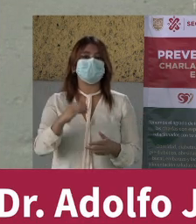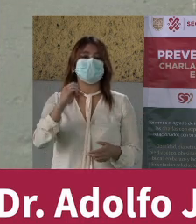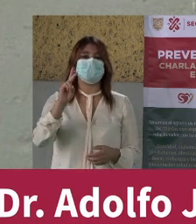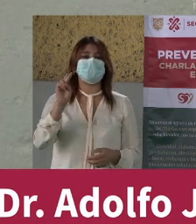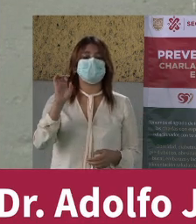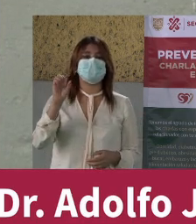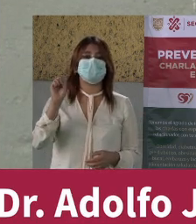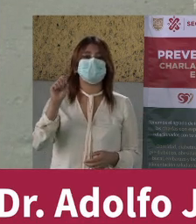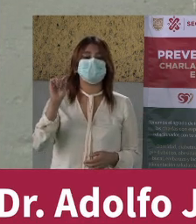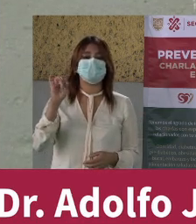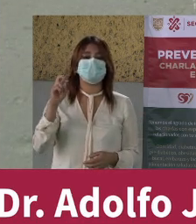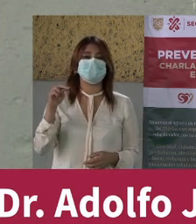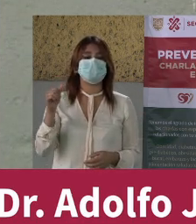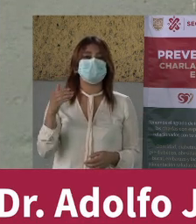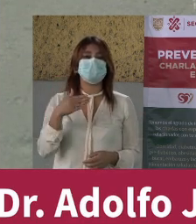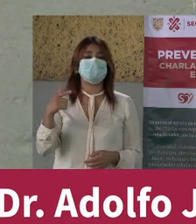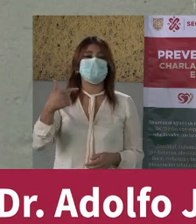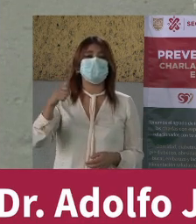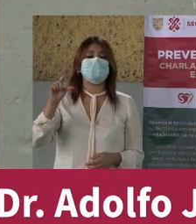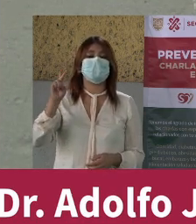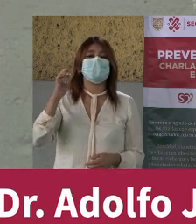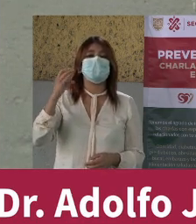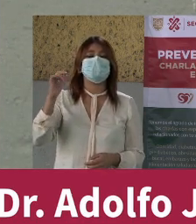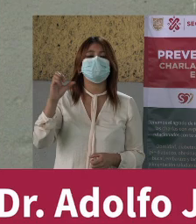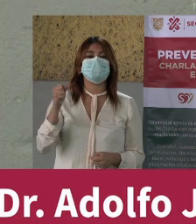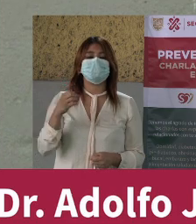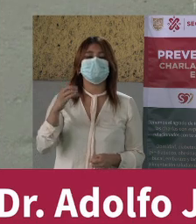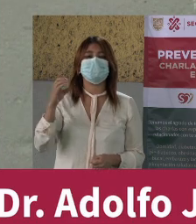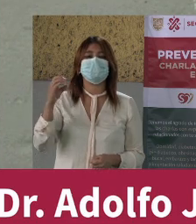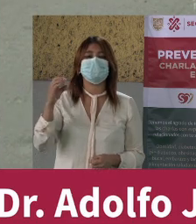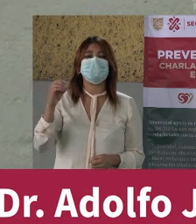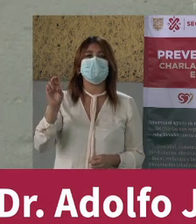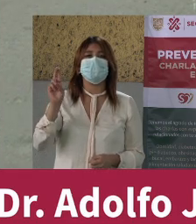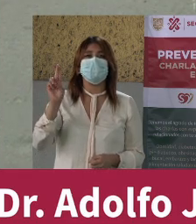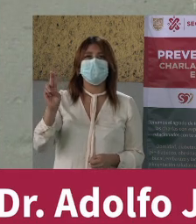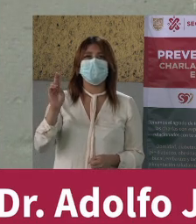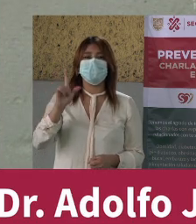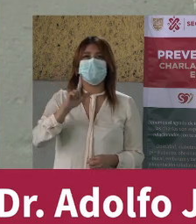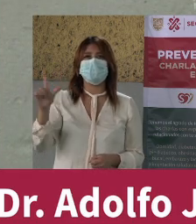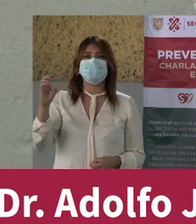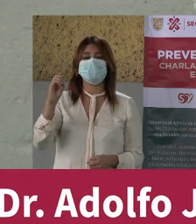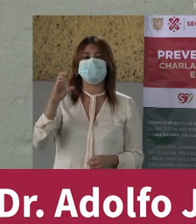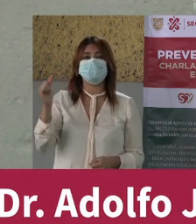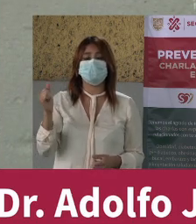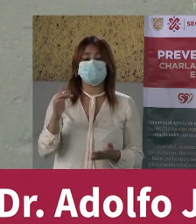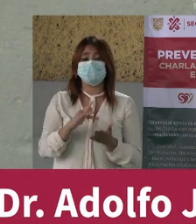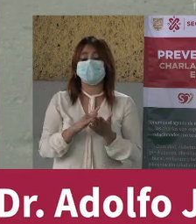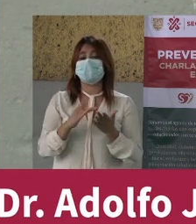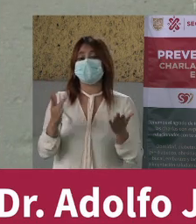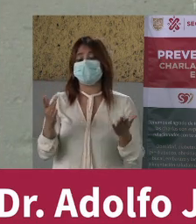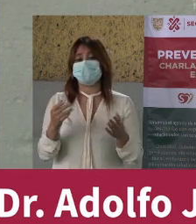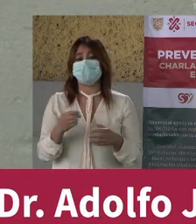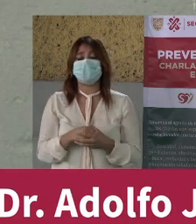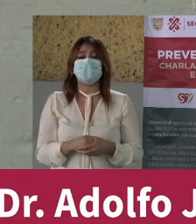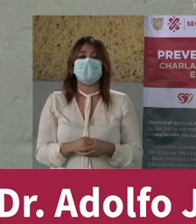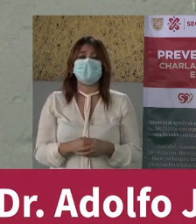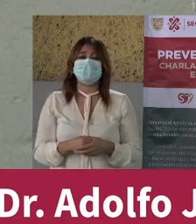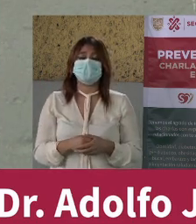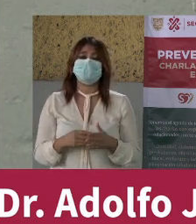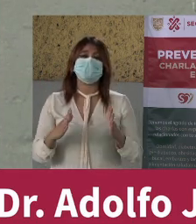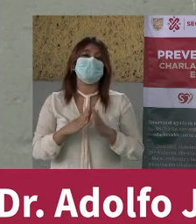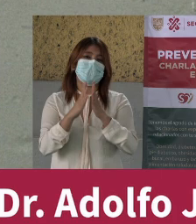Cristina García Ulloa, doctora médica, internista y endocrinóloga, su participación con